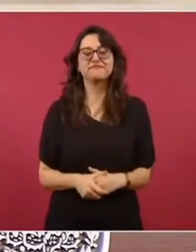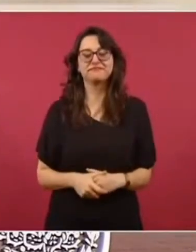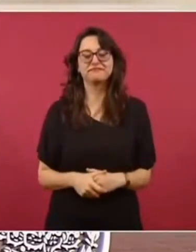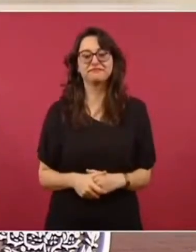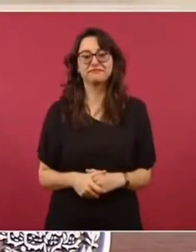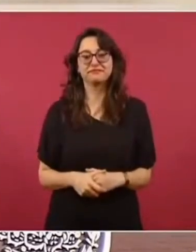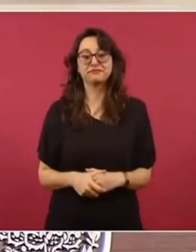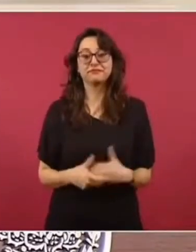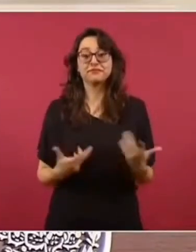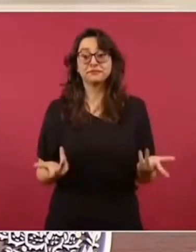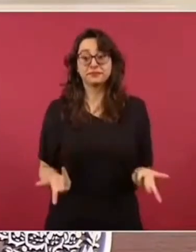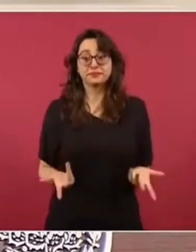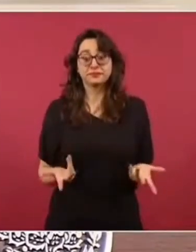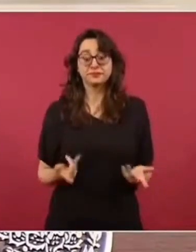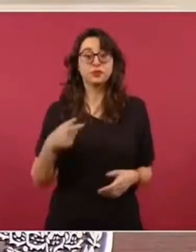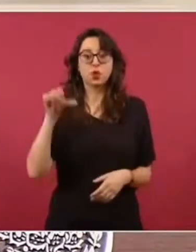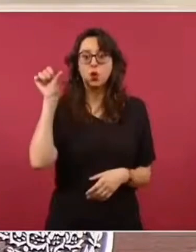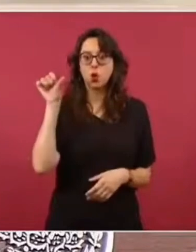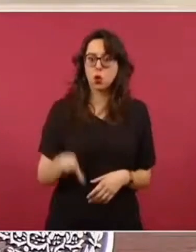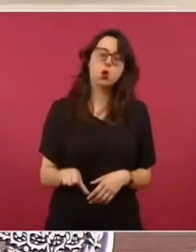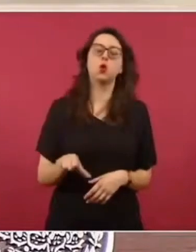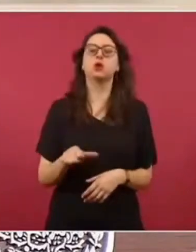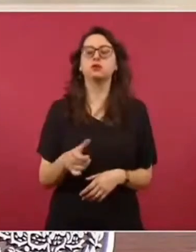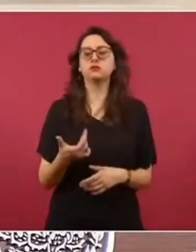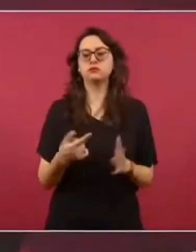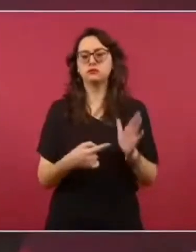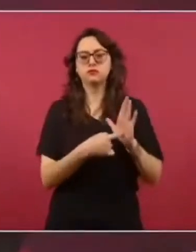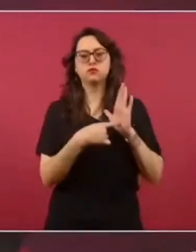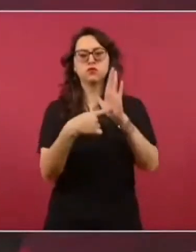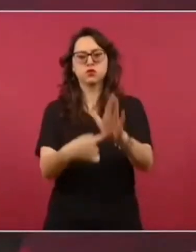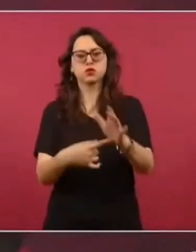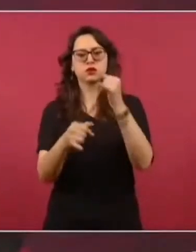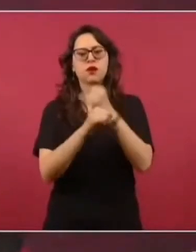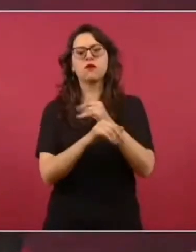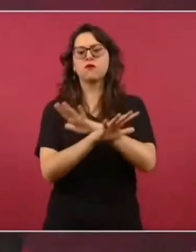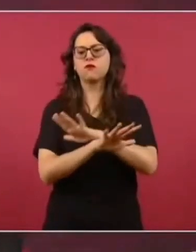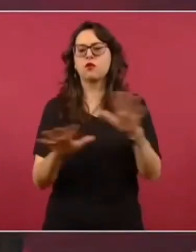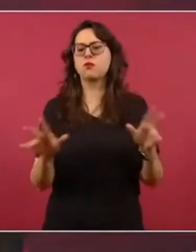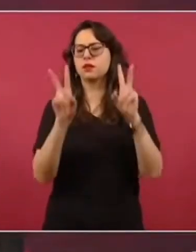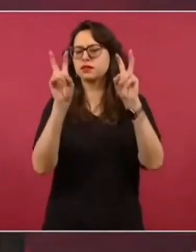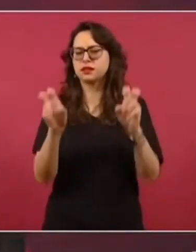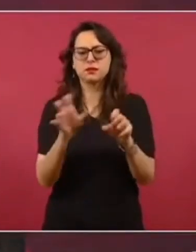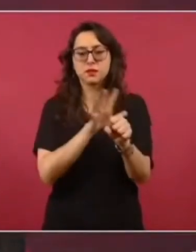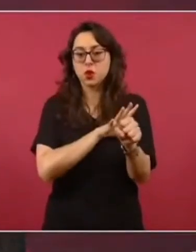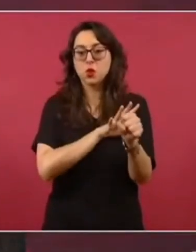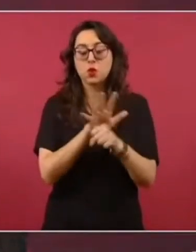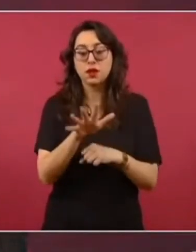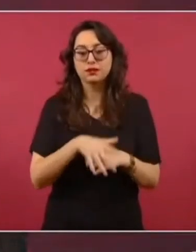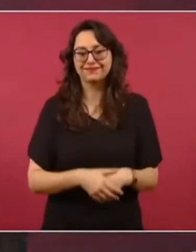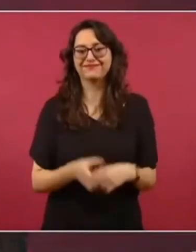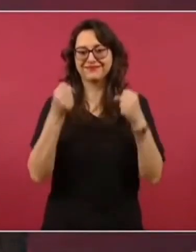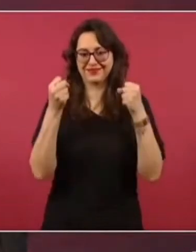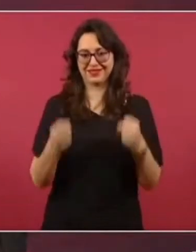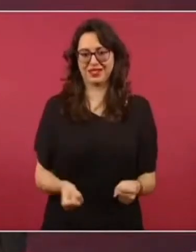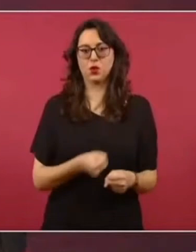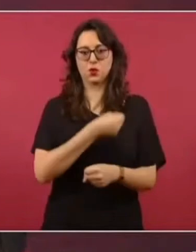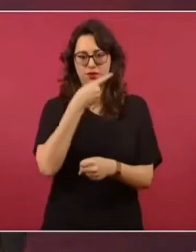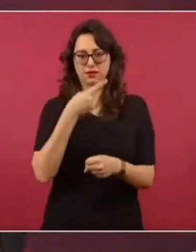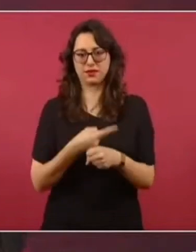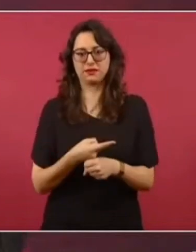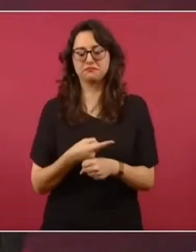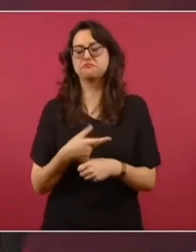como cada 15 días se informa sobre seguridad.